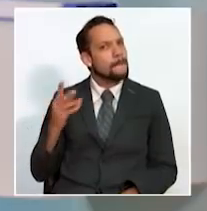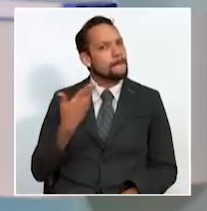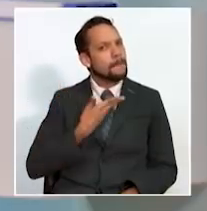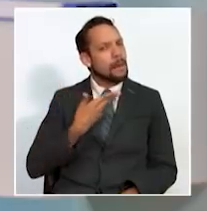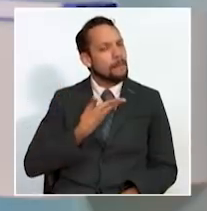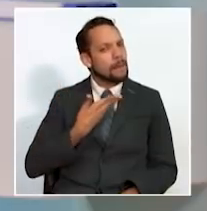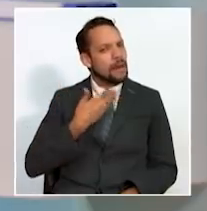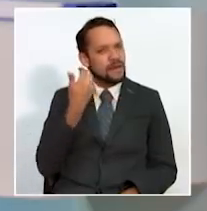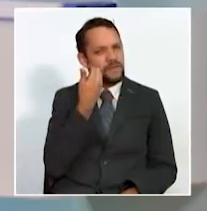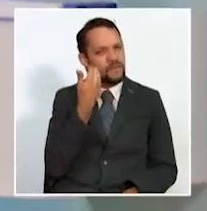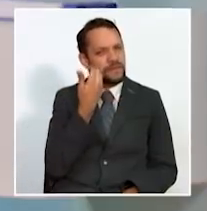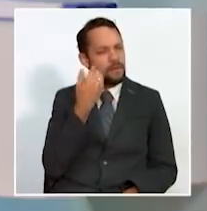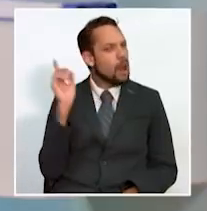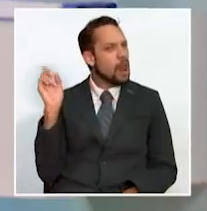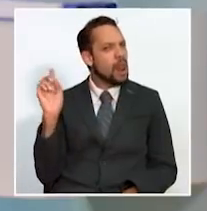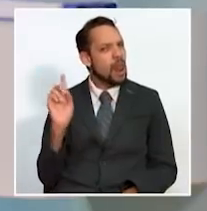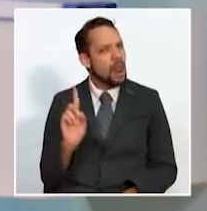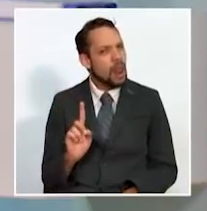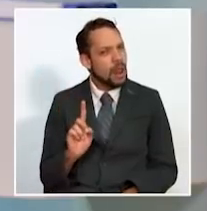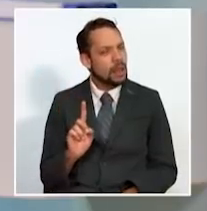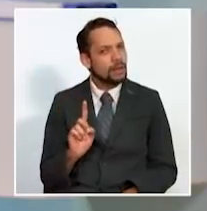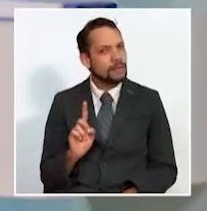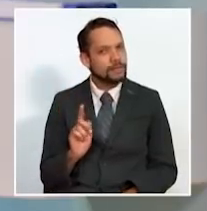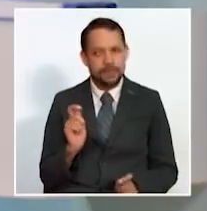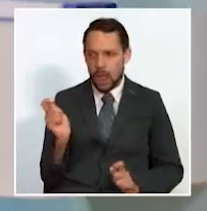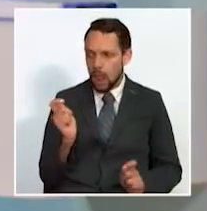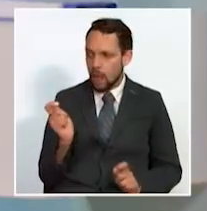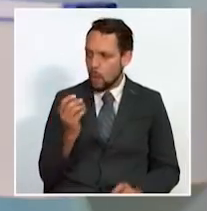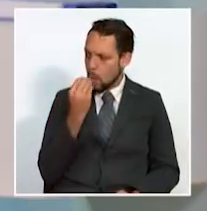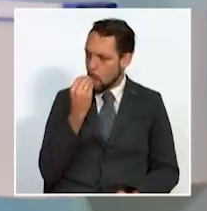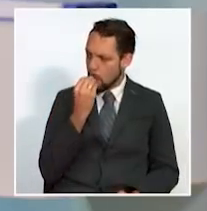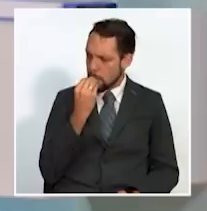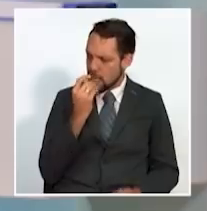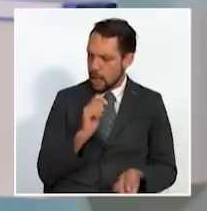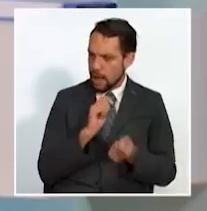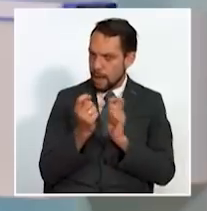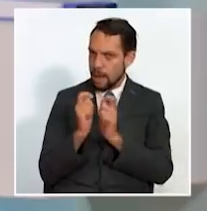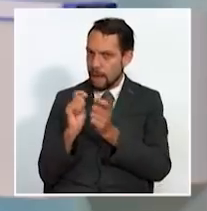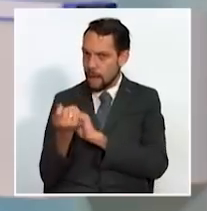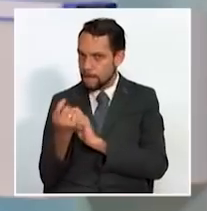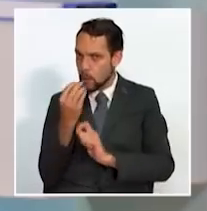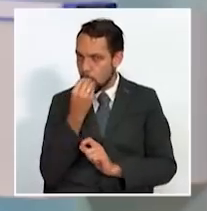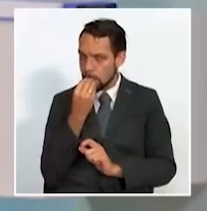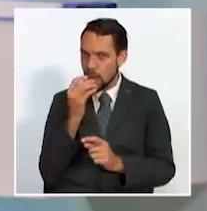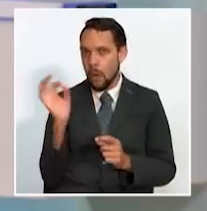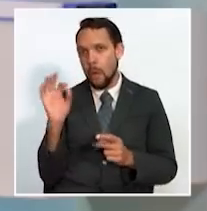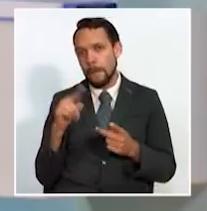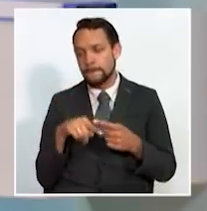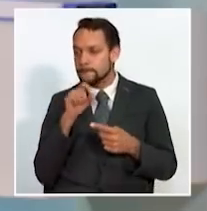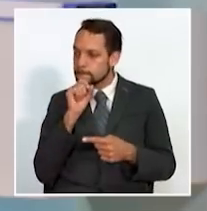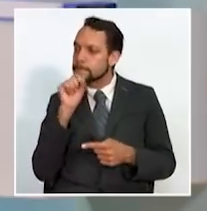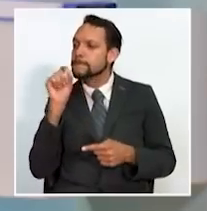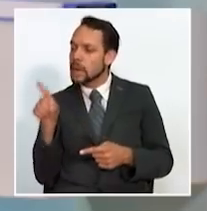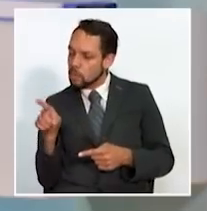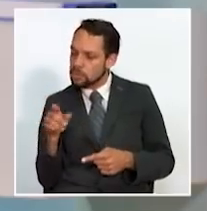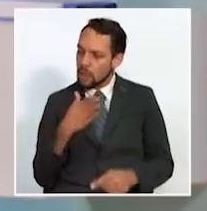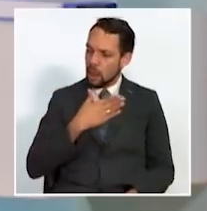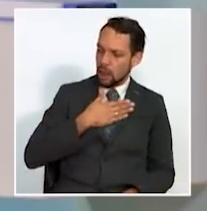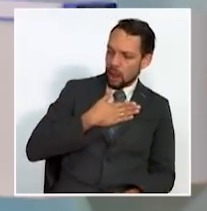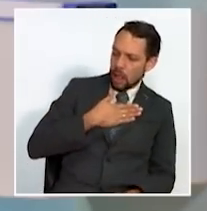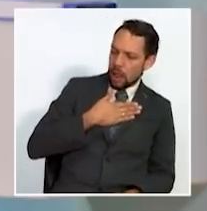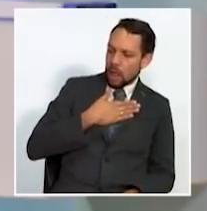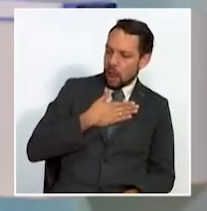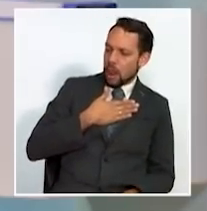años con ese problema, le manejaron la dieta. Le preguntaron si tenía problemas de asma. Y se